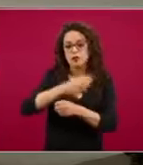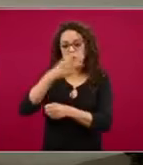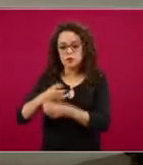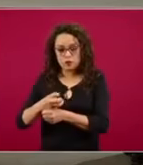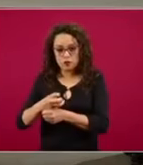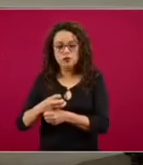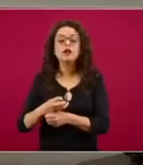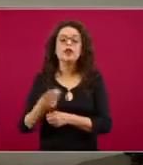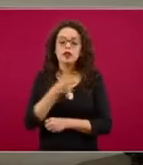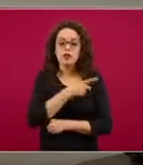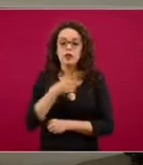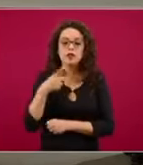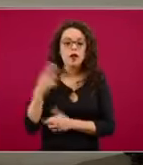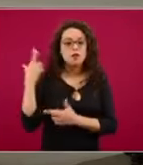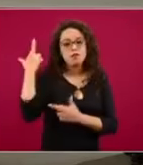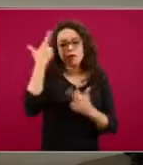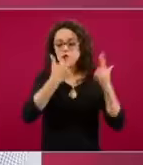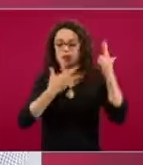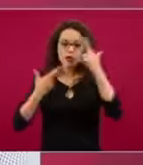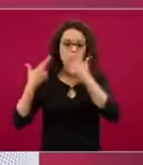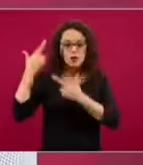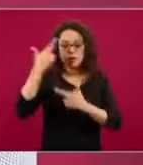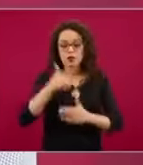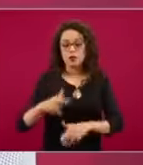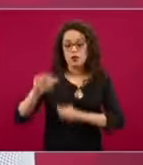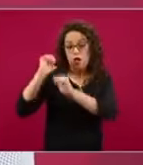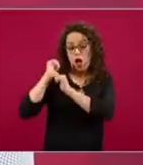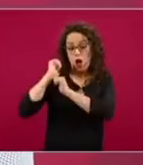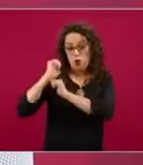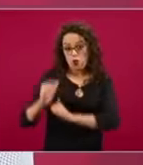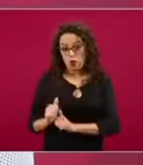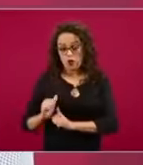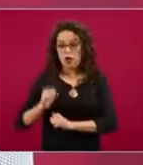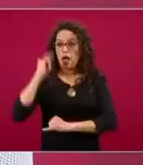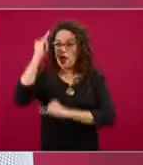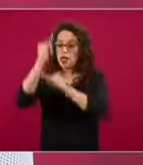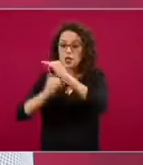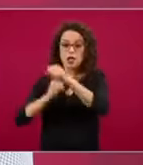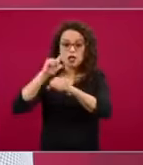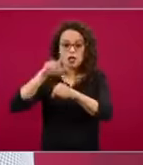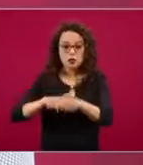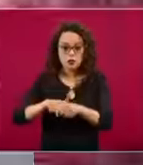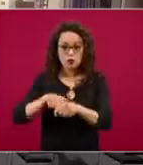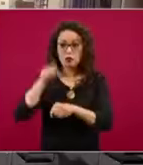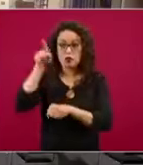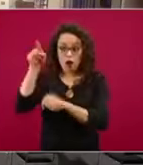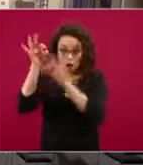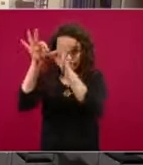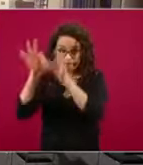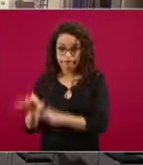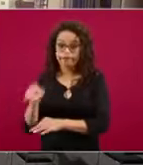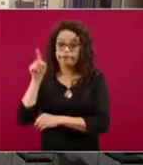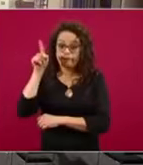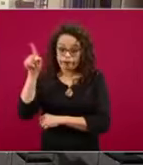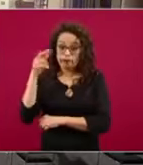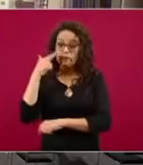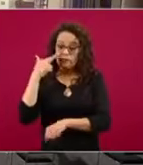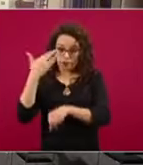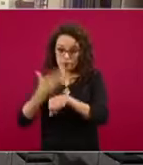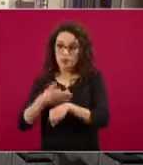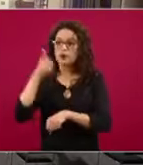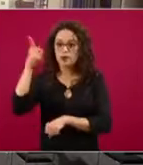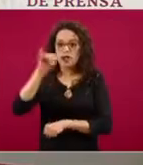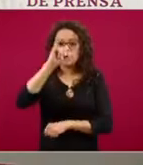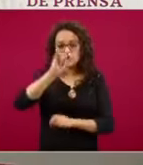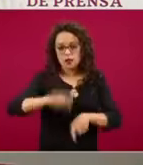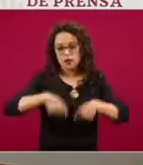sean revisados y avalados por las autoridades internacionales competentes, y entonces sean estas las que finalmente